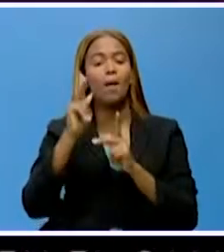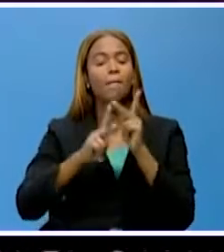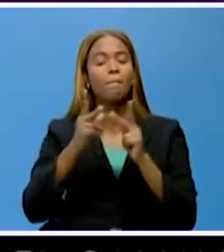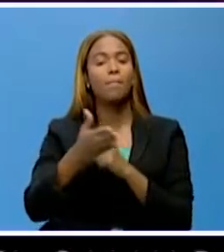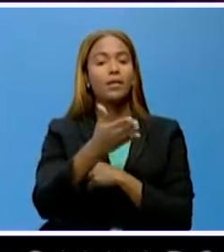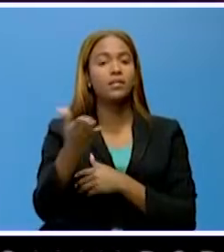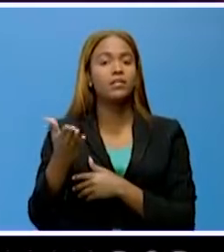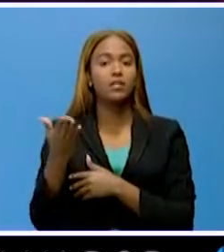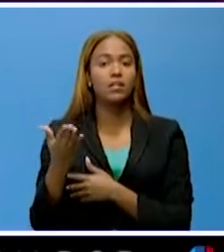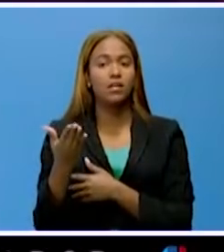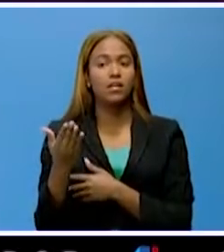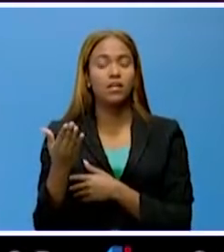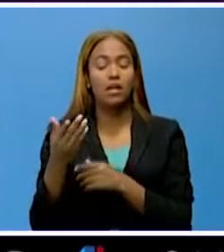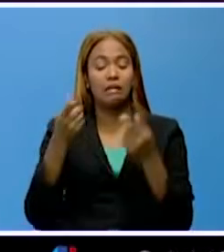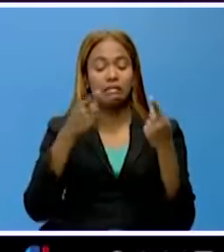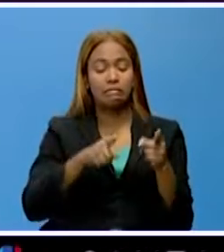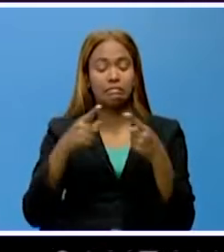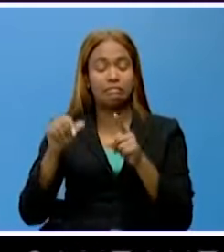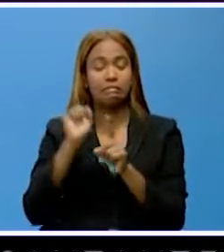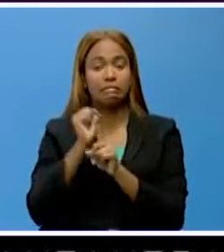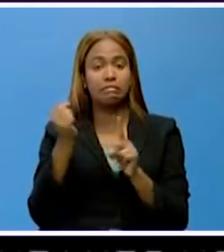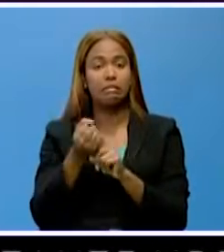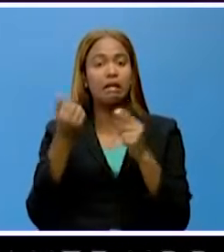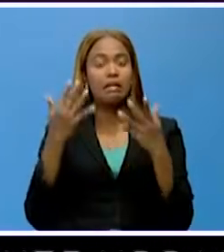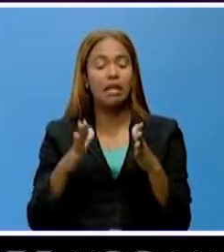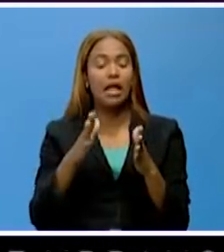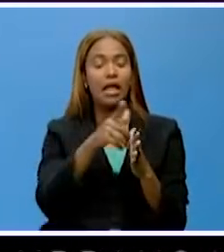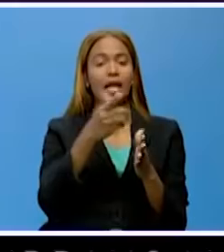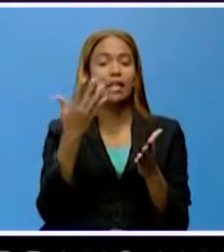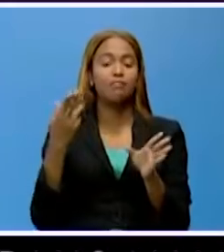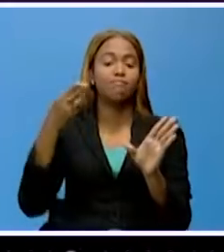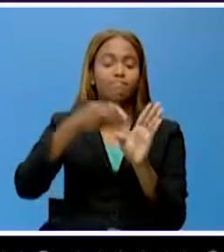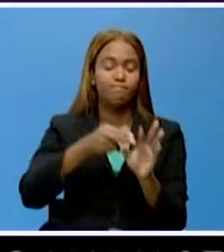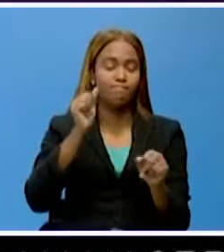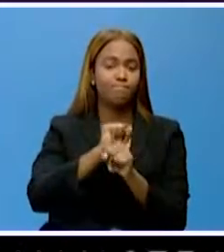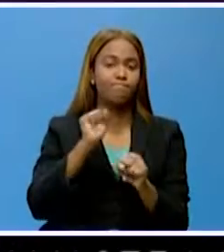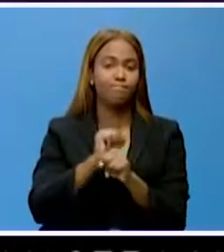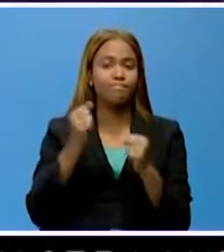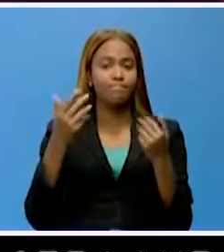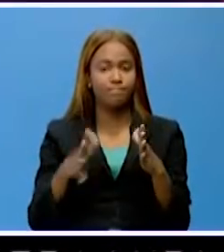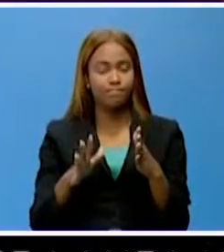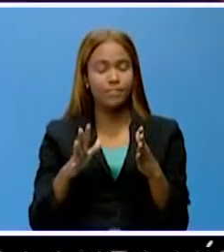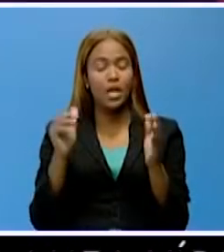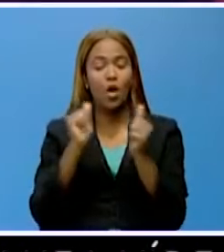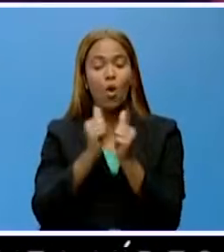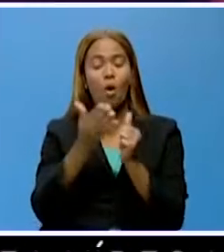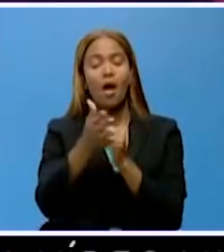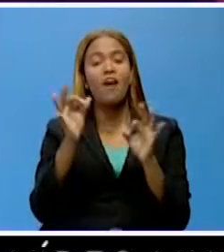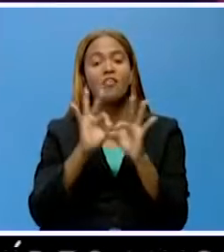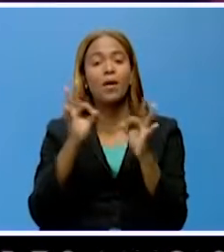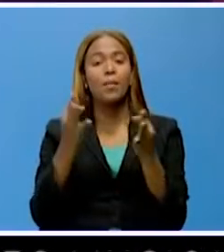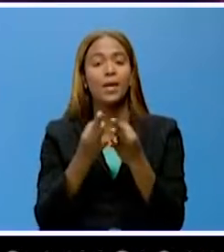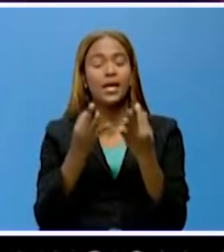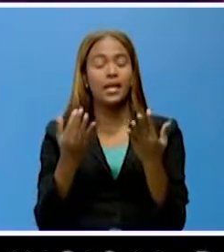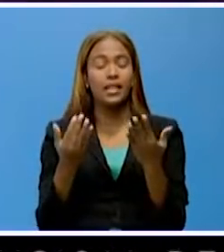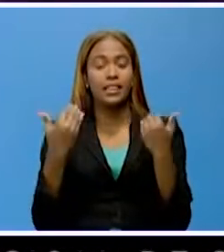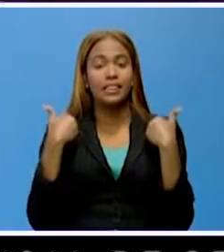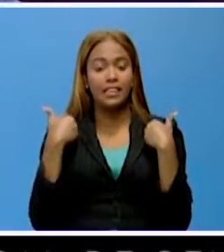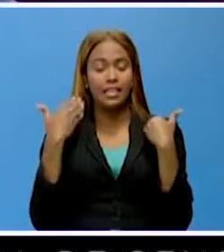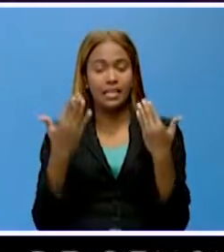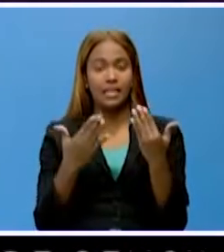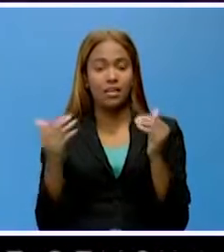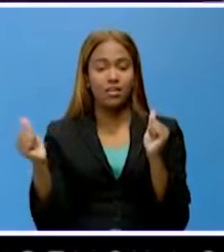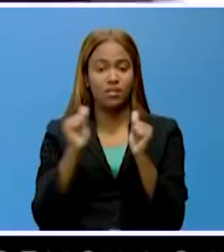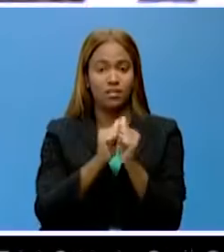que en ocasiones ya han recuperado su fuente de empleo, con las familias que no necesariamente están en